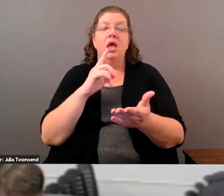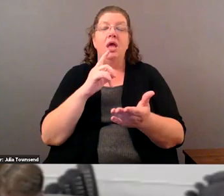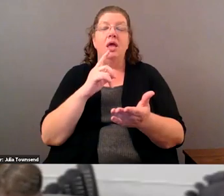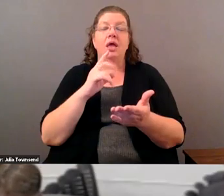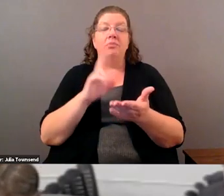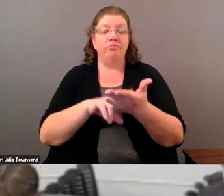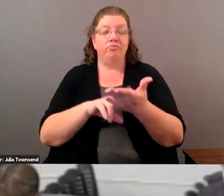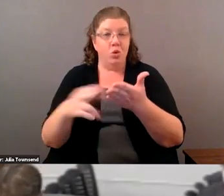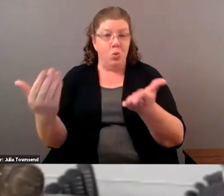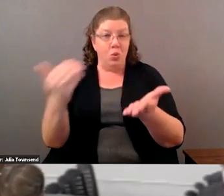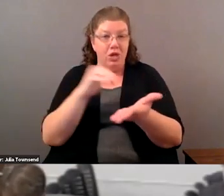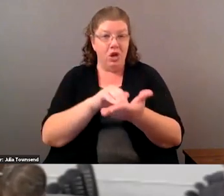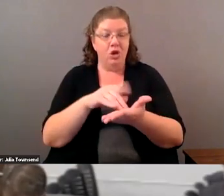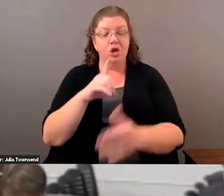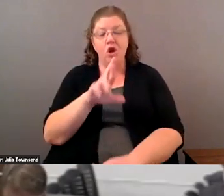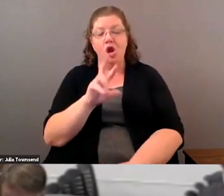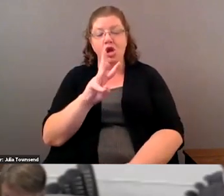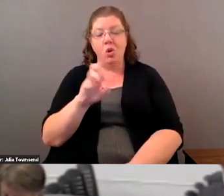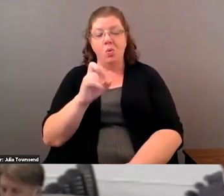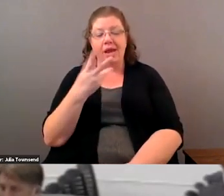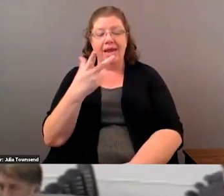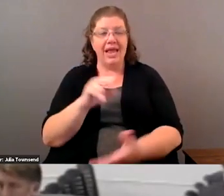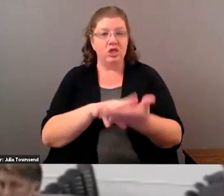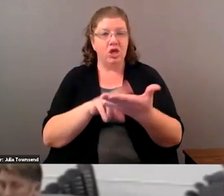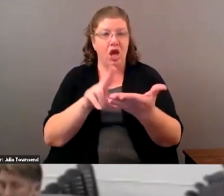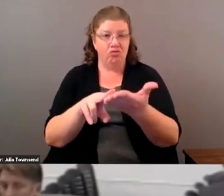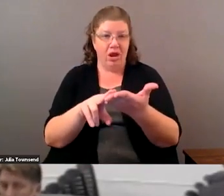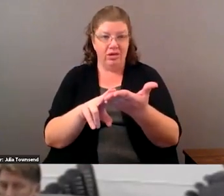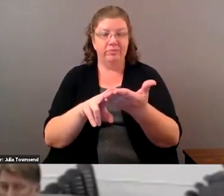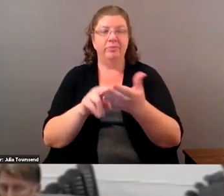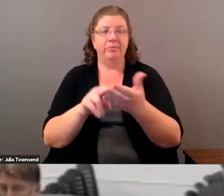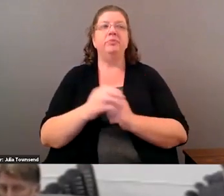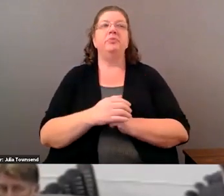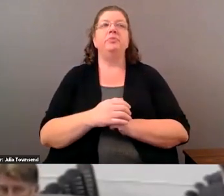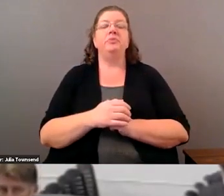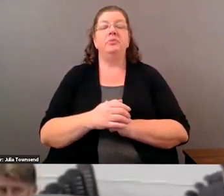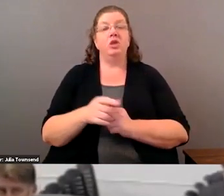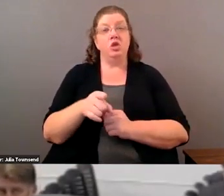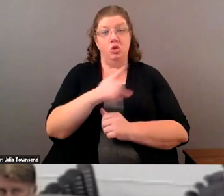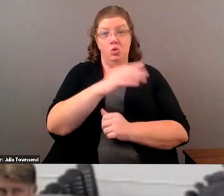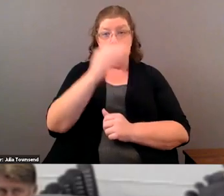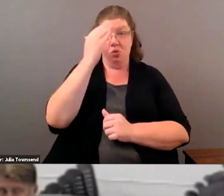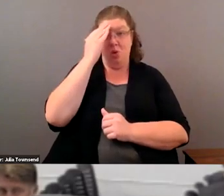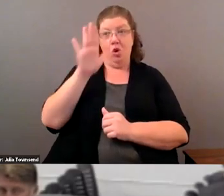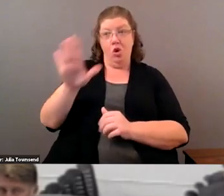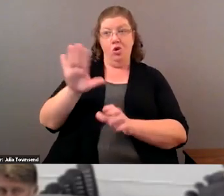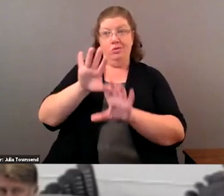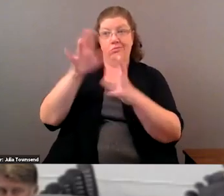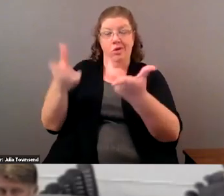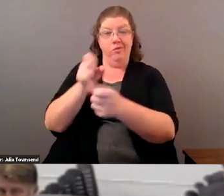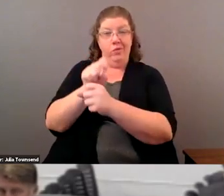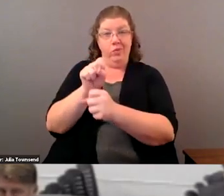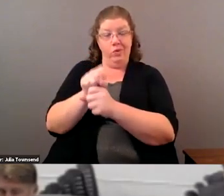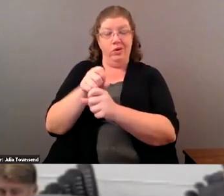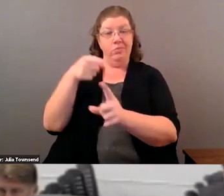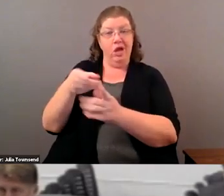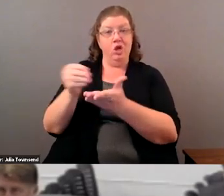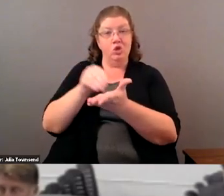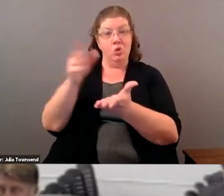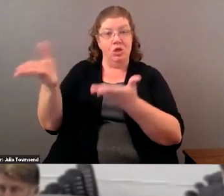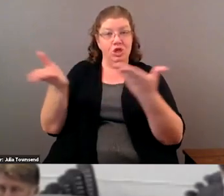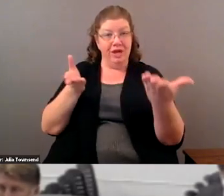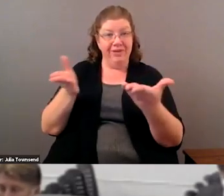pues me da mucho gusto presentarles este artículo la renovación del contrato de la señora wágner como